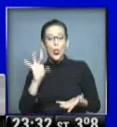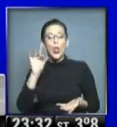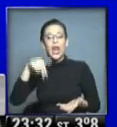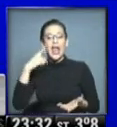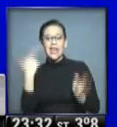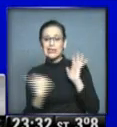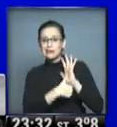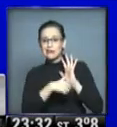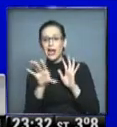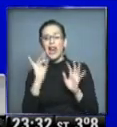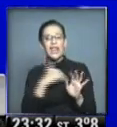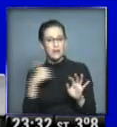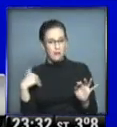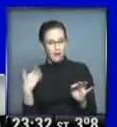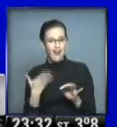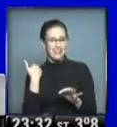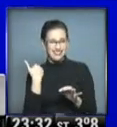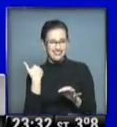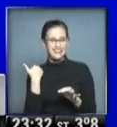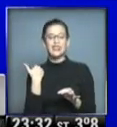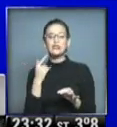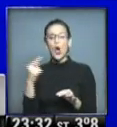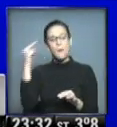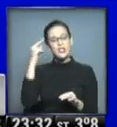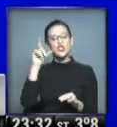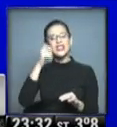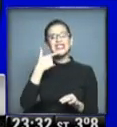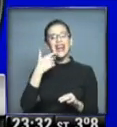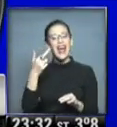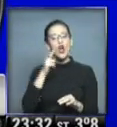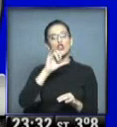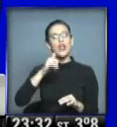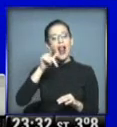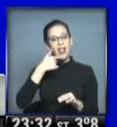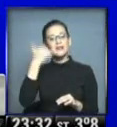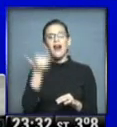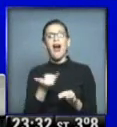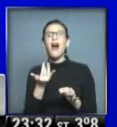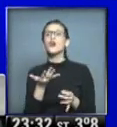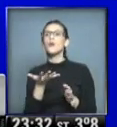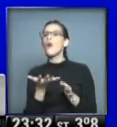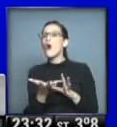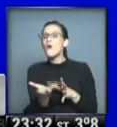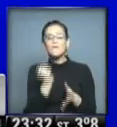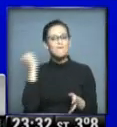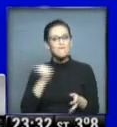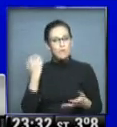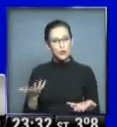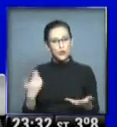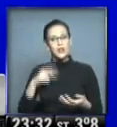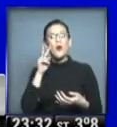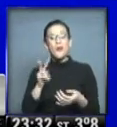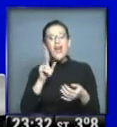el que eligió mi mamá y también para... Yo creo que el César González guarda mucho contenido simbólico. En cuanto a que es un